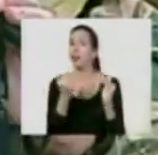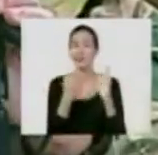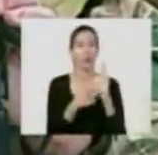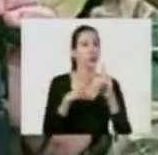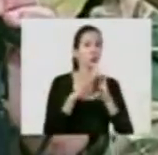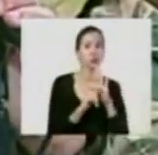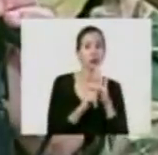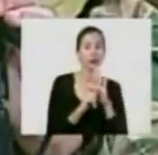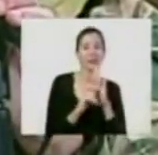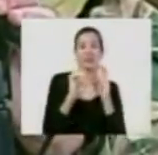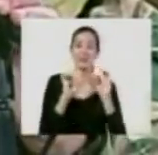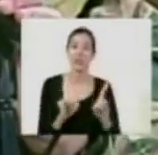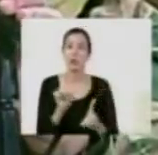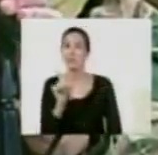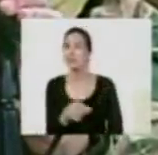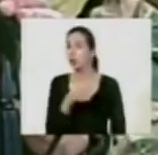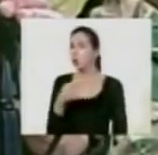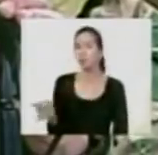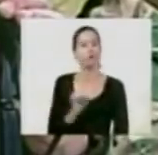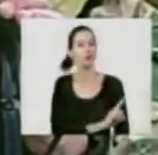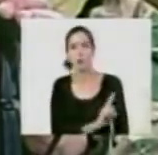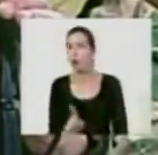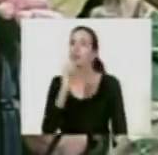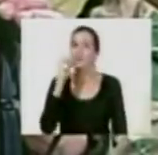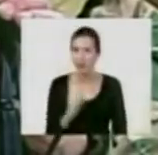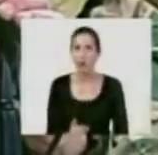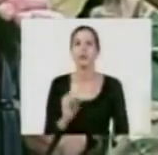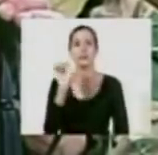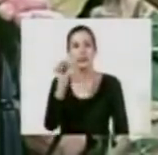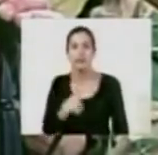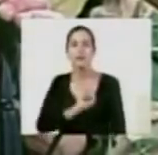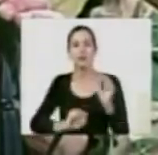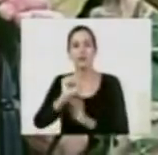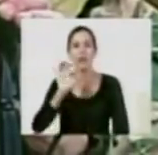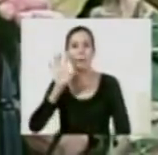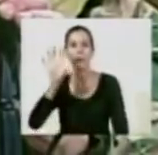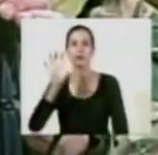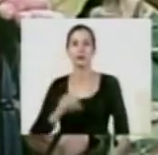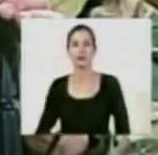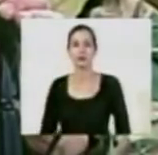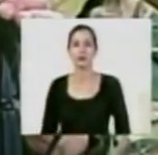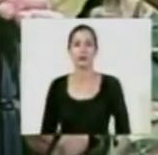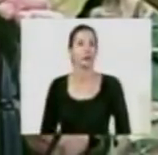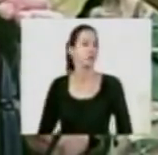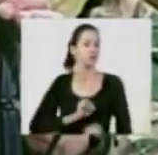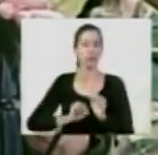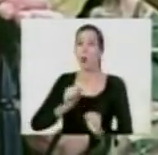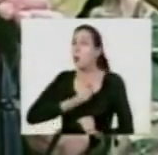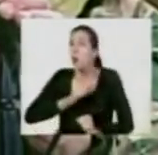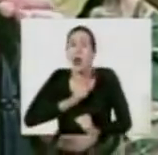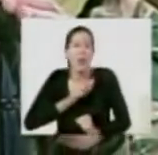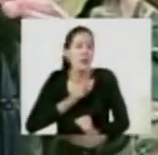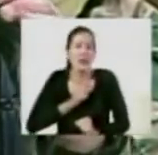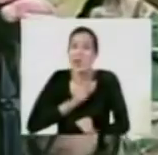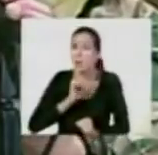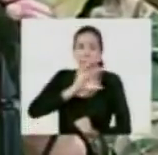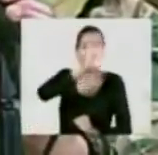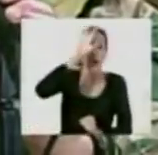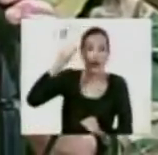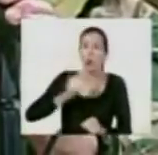opción, en el deber constitucional de defender la patria contra cualquier agresión, sea cualquiera su naturaleza